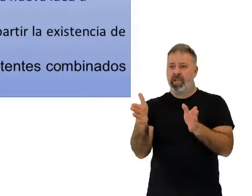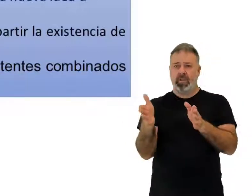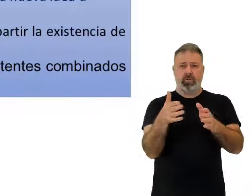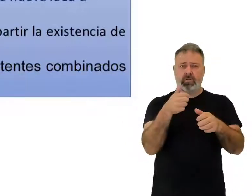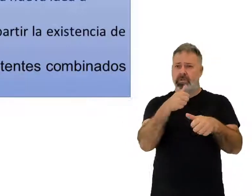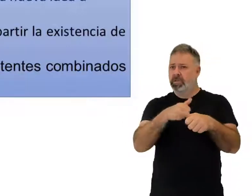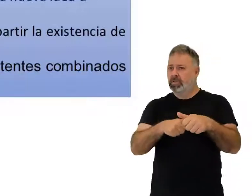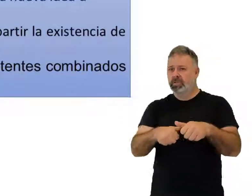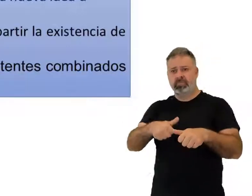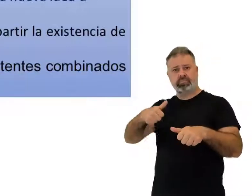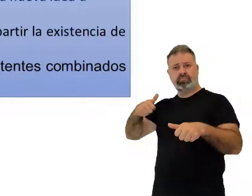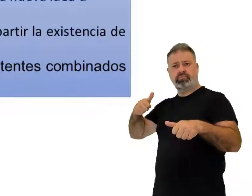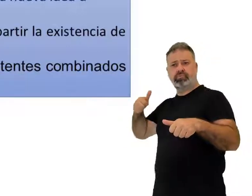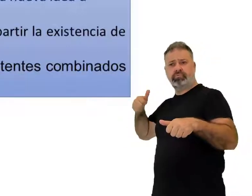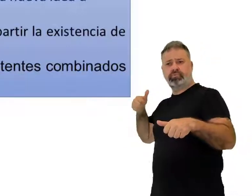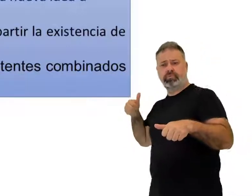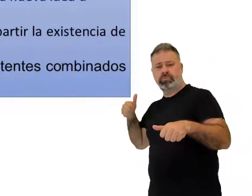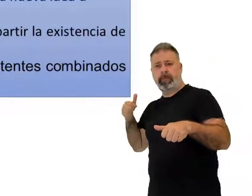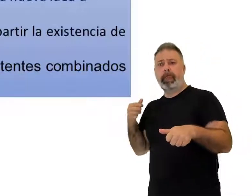principalmente